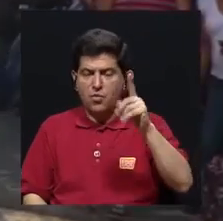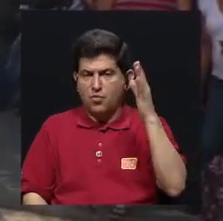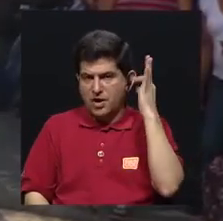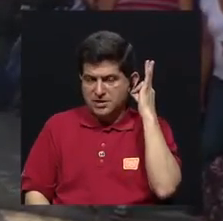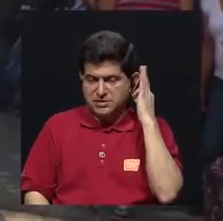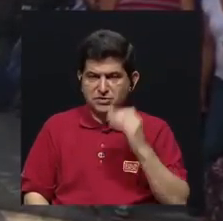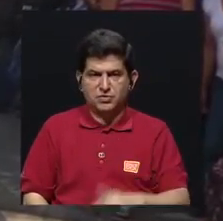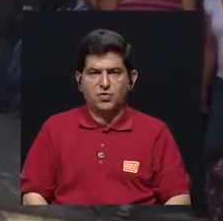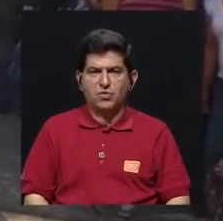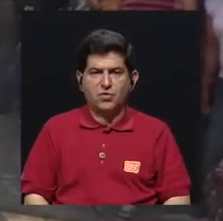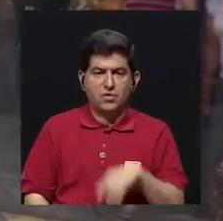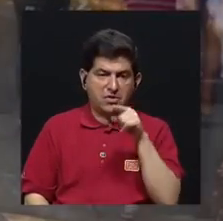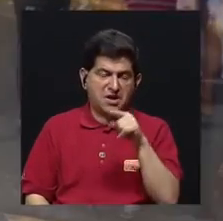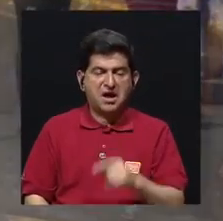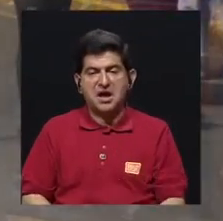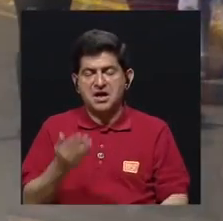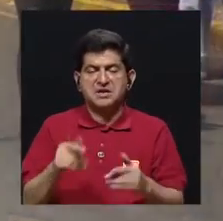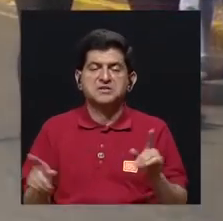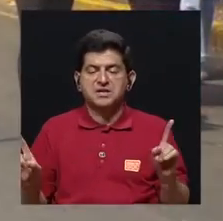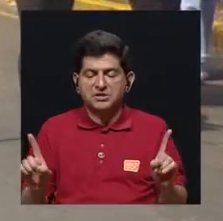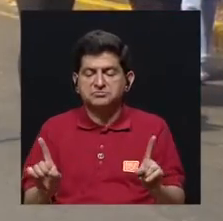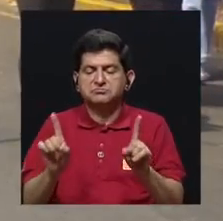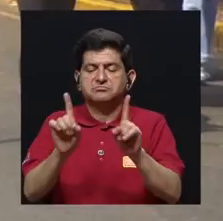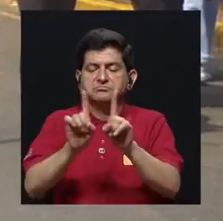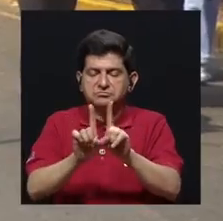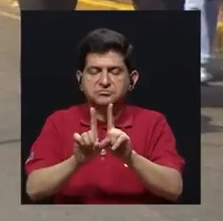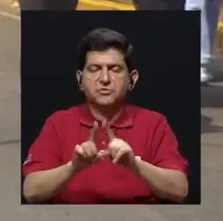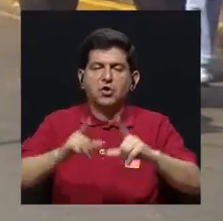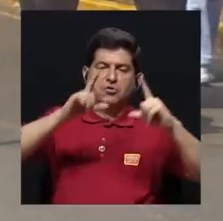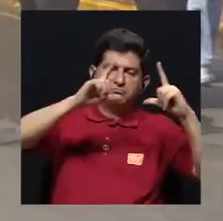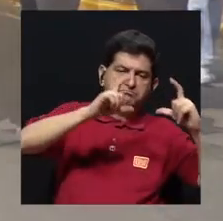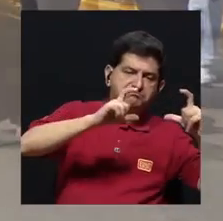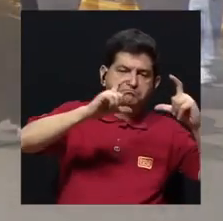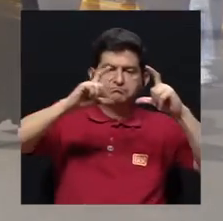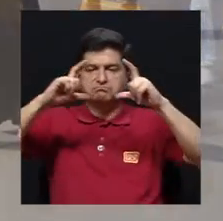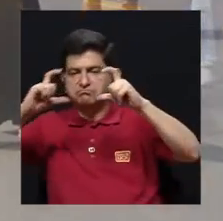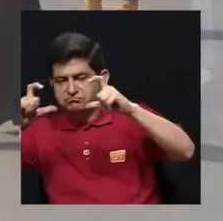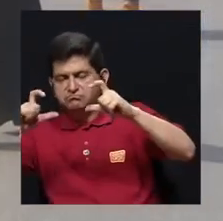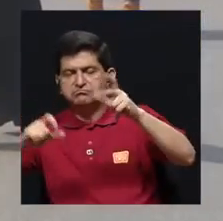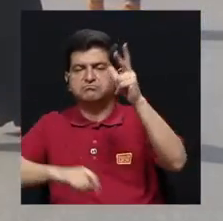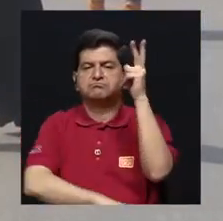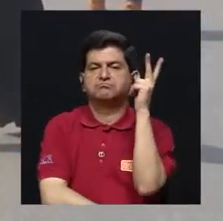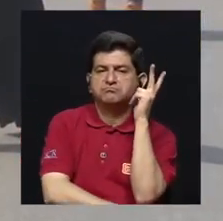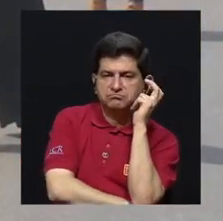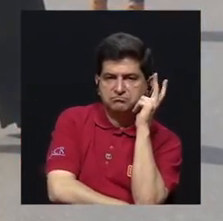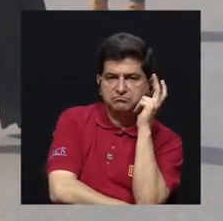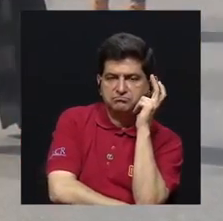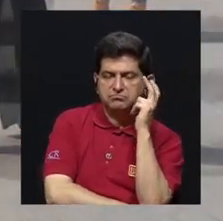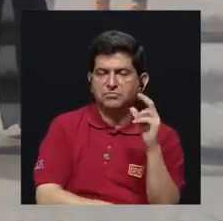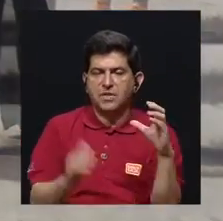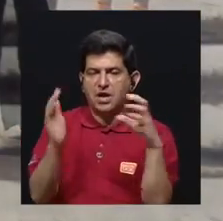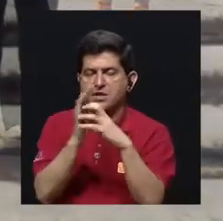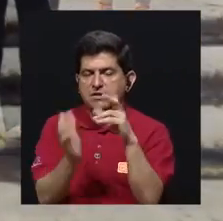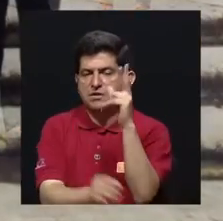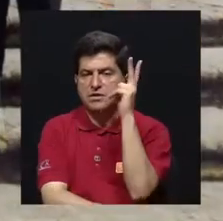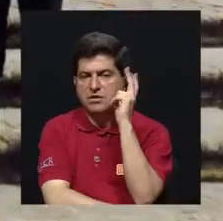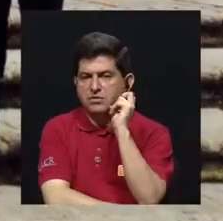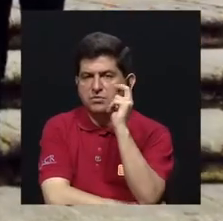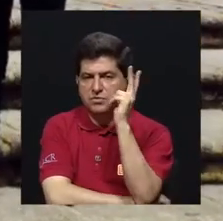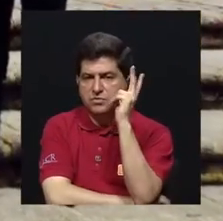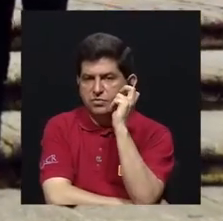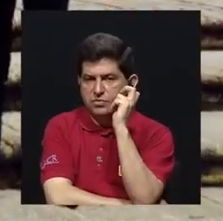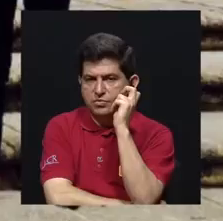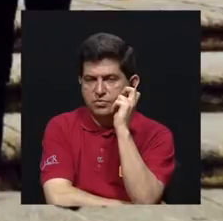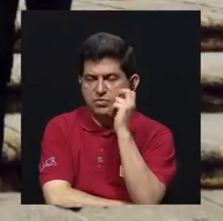señora se nos pega, y nos toma fotos, nos escucha, oye el texto, ¿verdad?